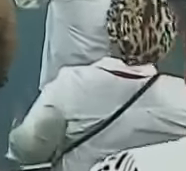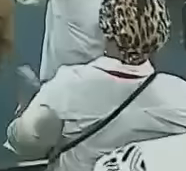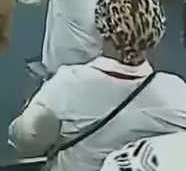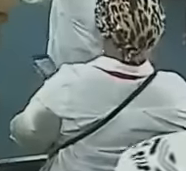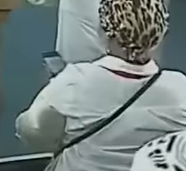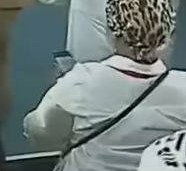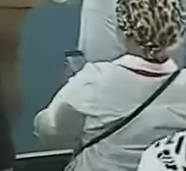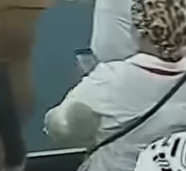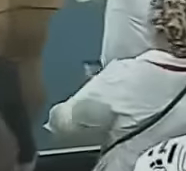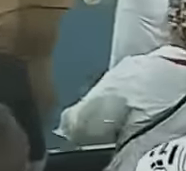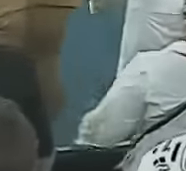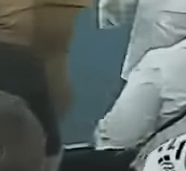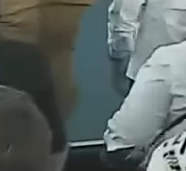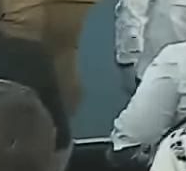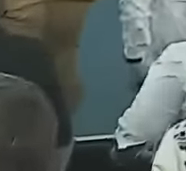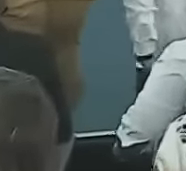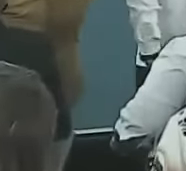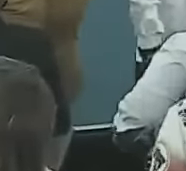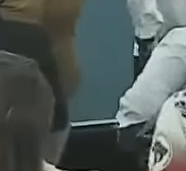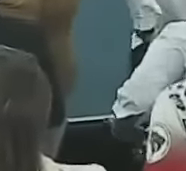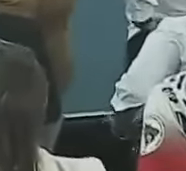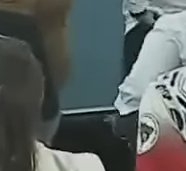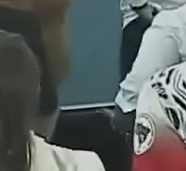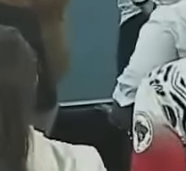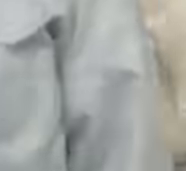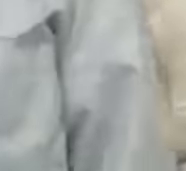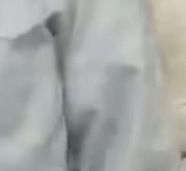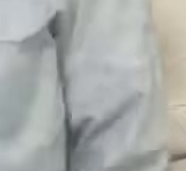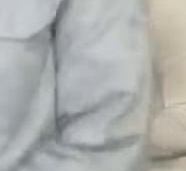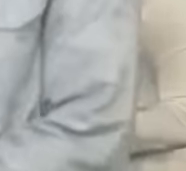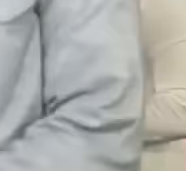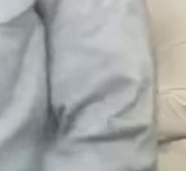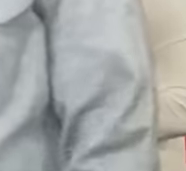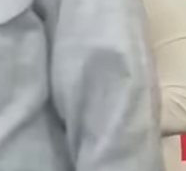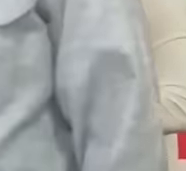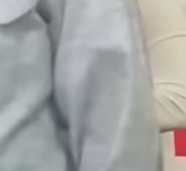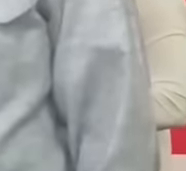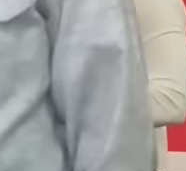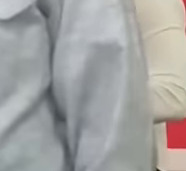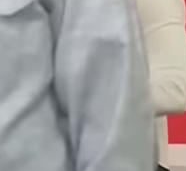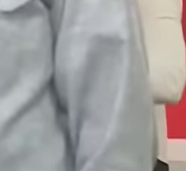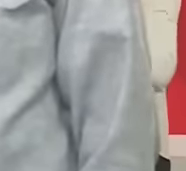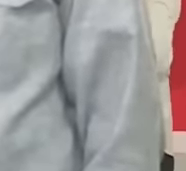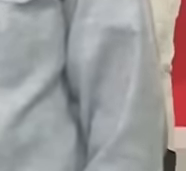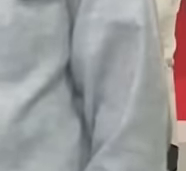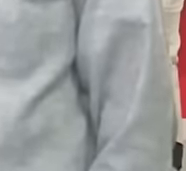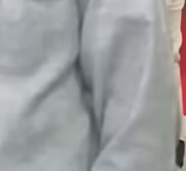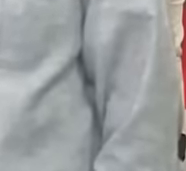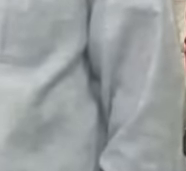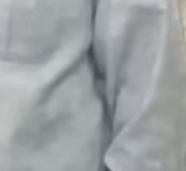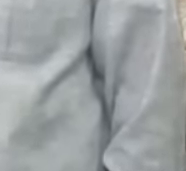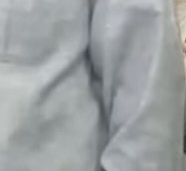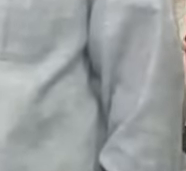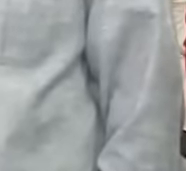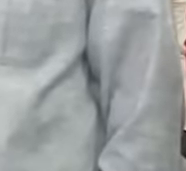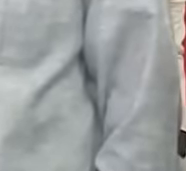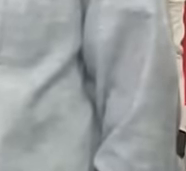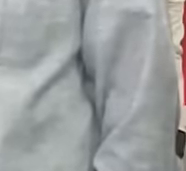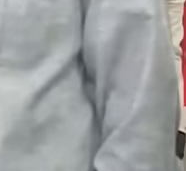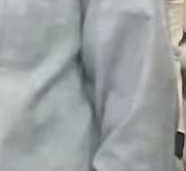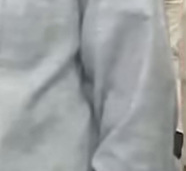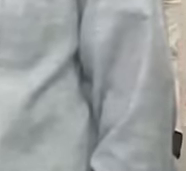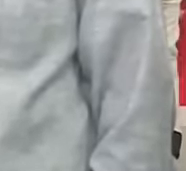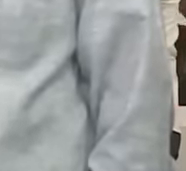11ª cumbre extraordinaria de jefes de Estado y de Gobierno de la Alianza Bolivariana para los Pueblos de Nuestra América, Tratado